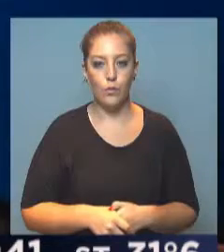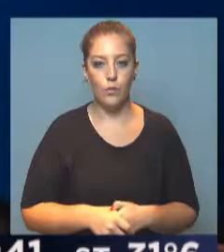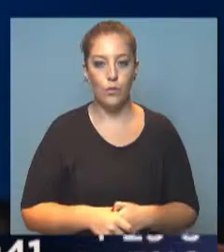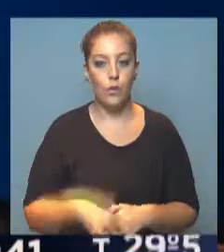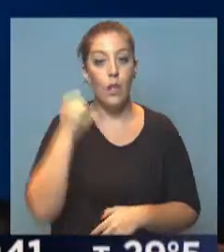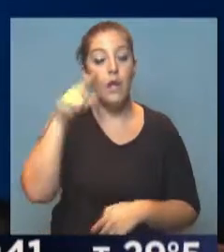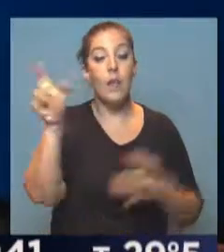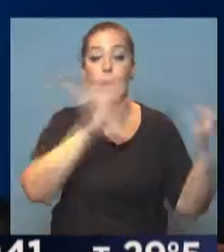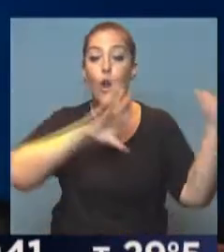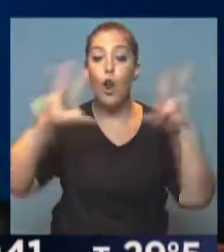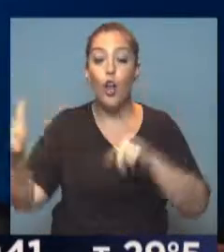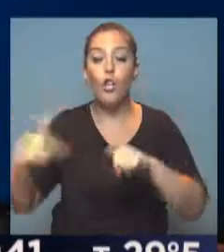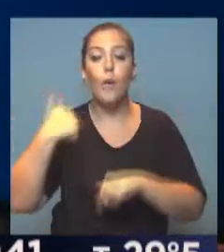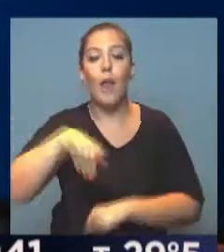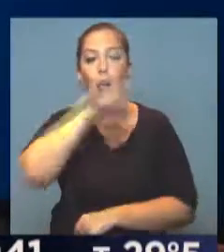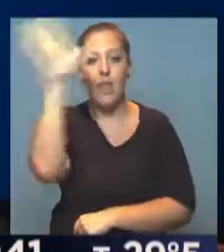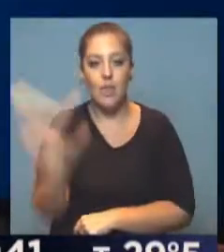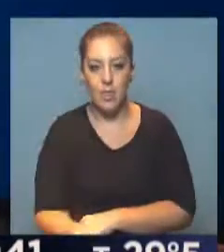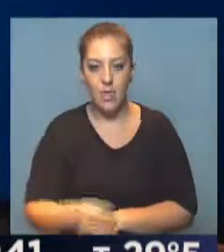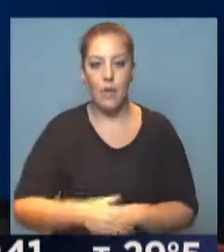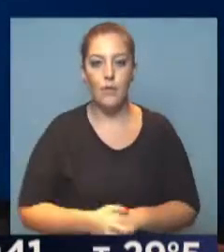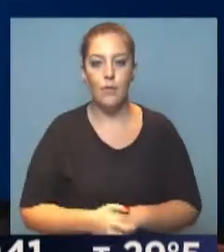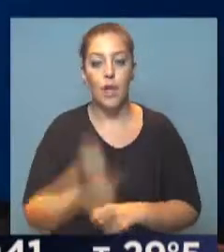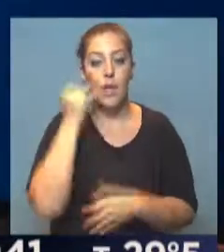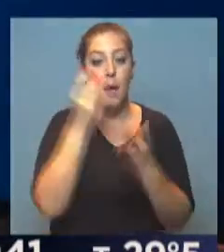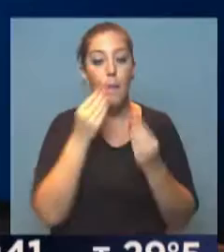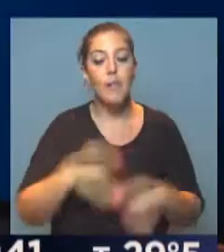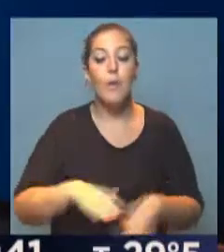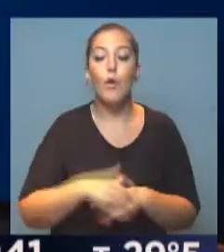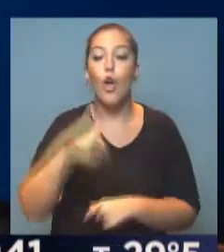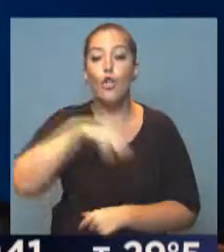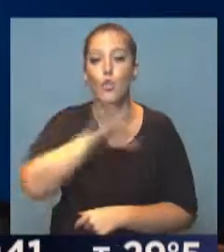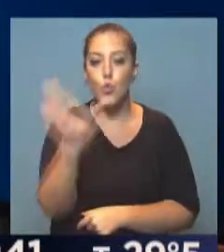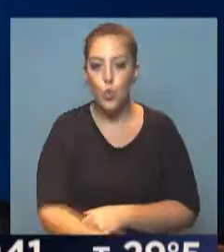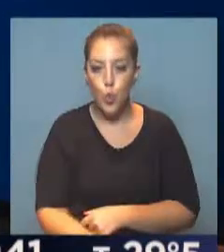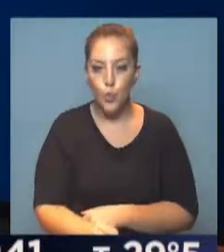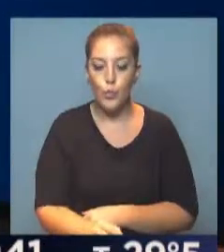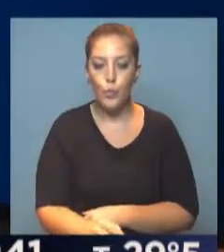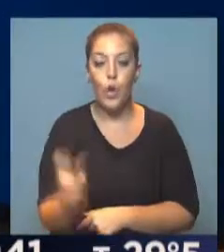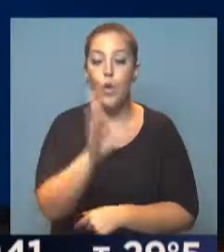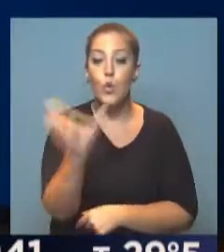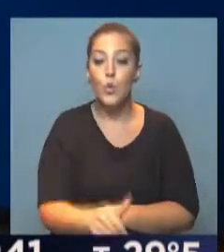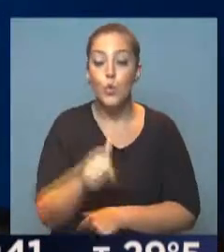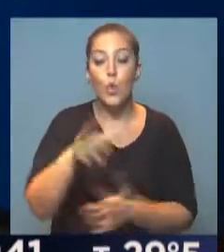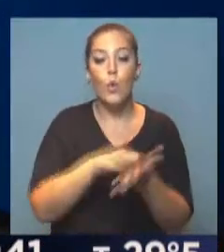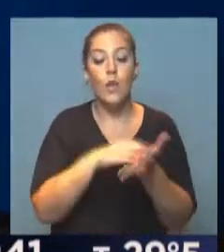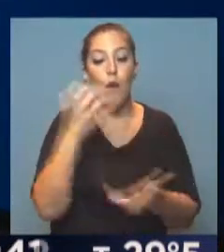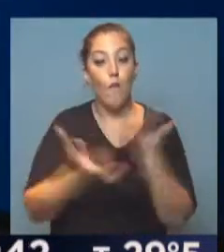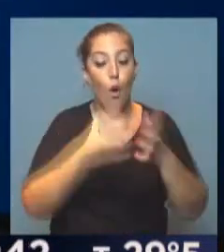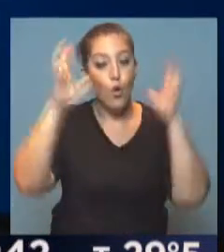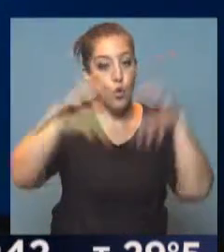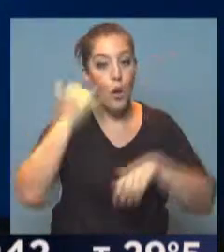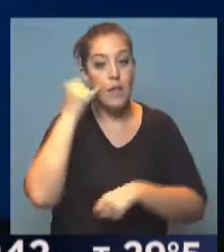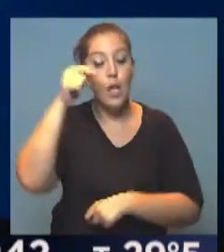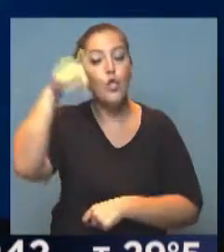Y este es el pronóstico del tiempo para todo el territorio del país. Y arrancamos con la Patagonia. En el extremo sur, Tierra del Fuego, lluvias. En el